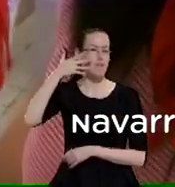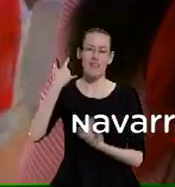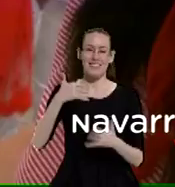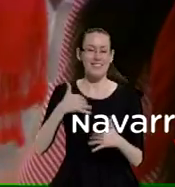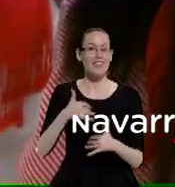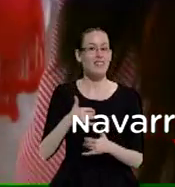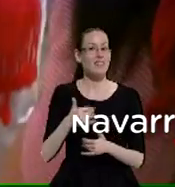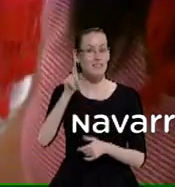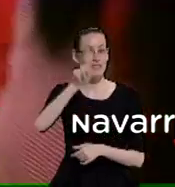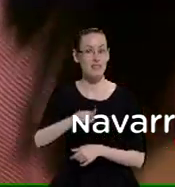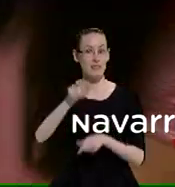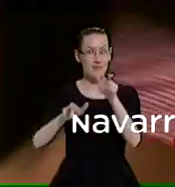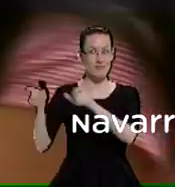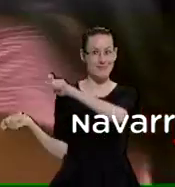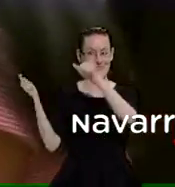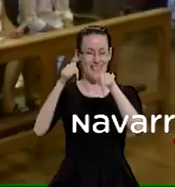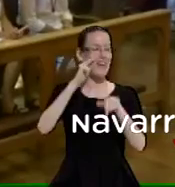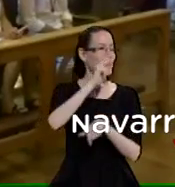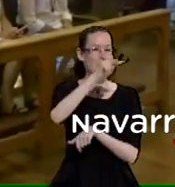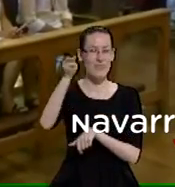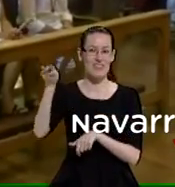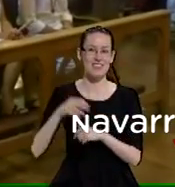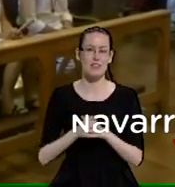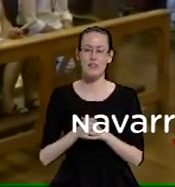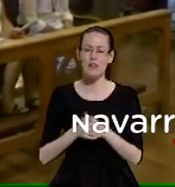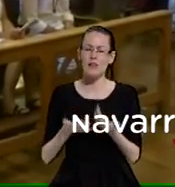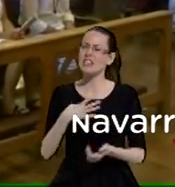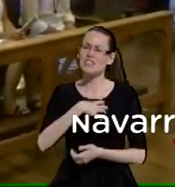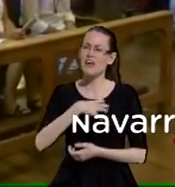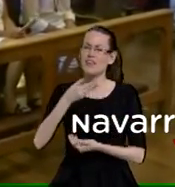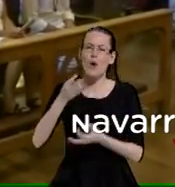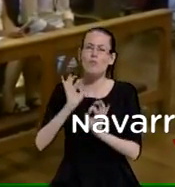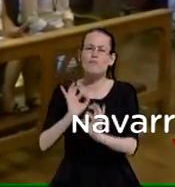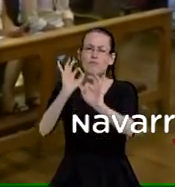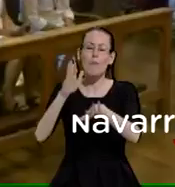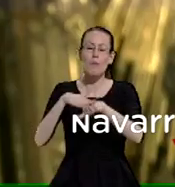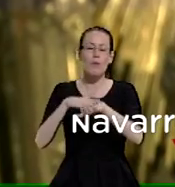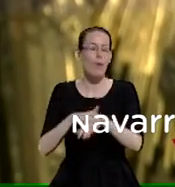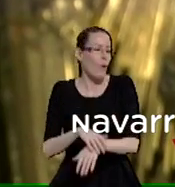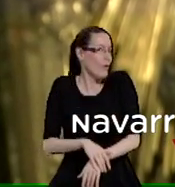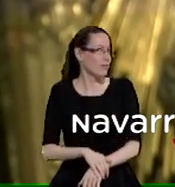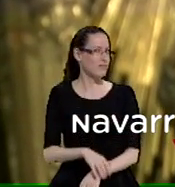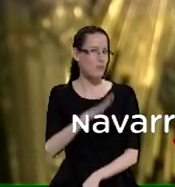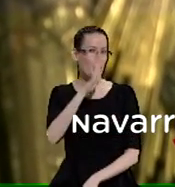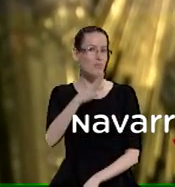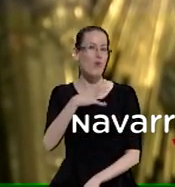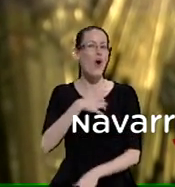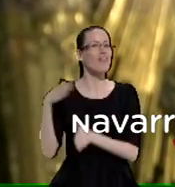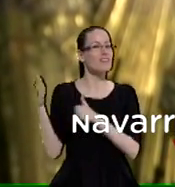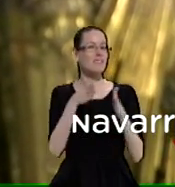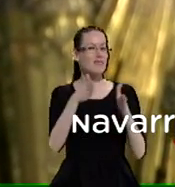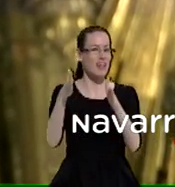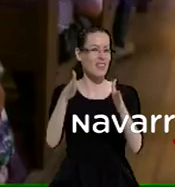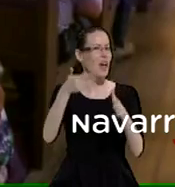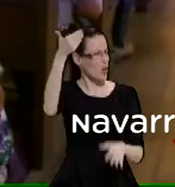y hoy estamos todos muy contentos, claro. ¿Qué tiene de especial Santiago? Oh, pues hombre, pues es el Camino de Santiago, que